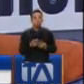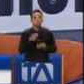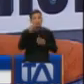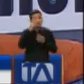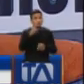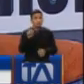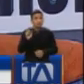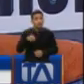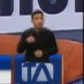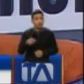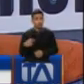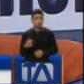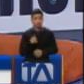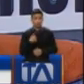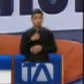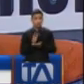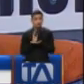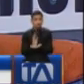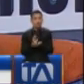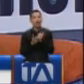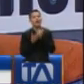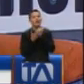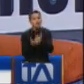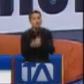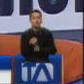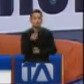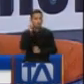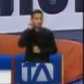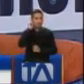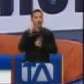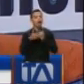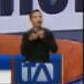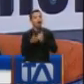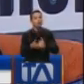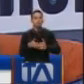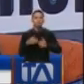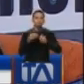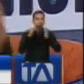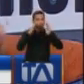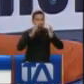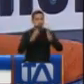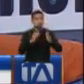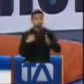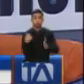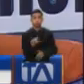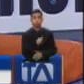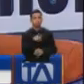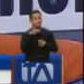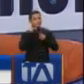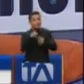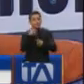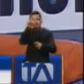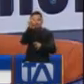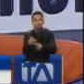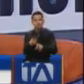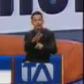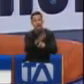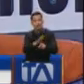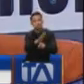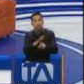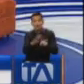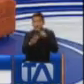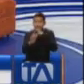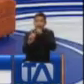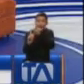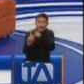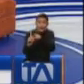Si somos testigos, tenemos que ayudar a la víctima, tenemos que alzar la voz, porque solo nosotros podemos identificar al agresor. El momento en que se